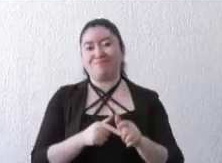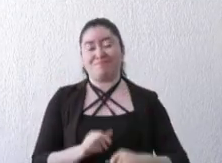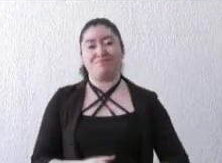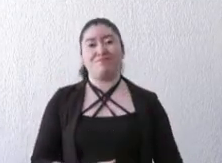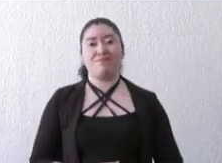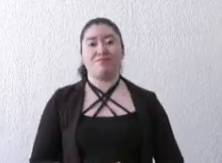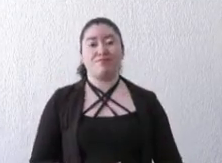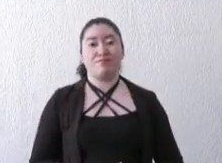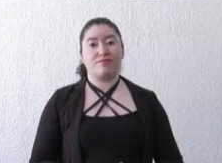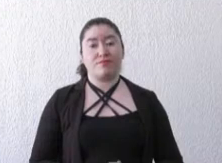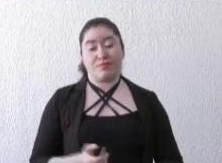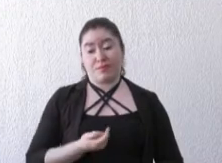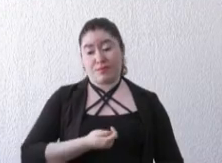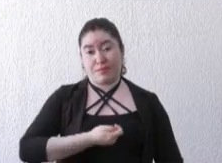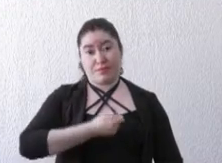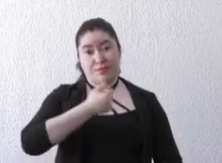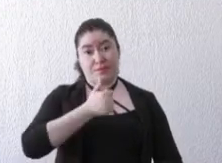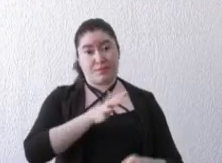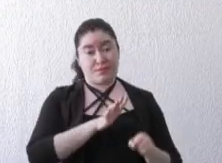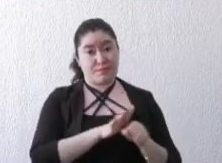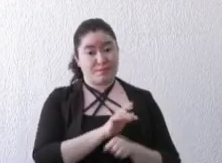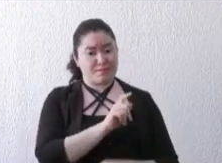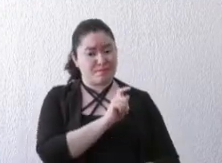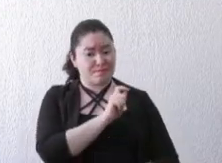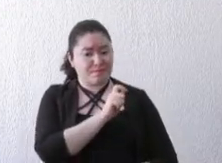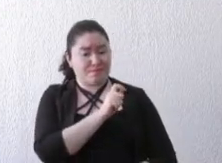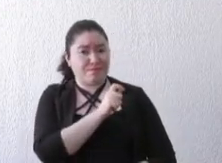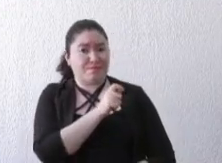por un lado, en lo que ha significado